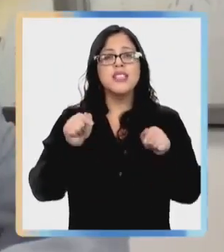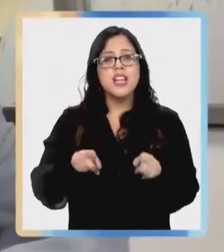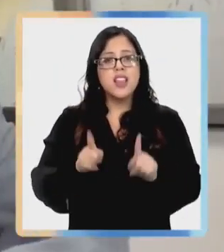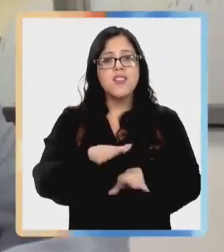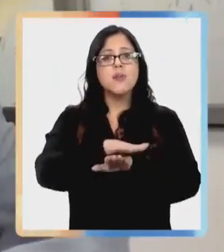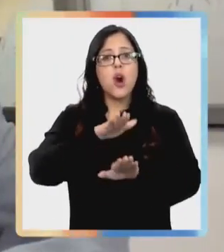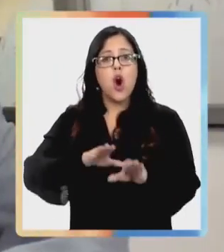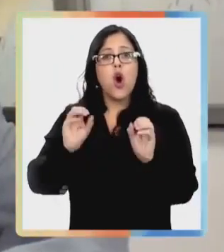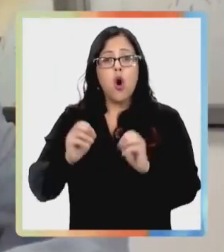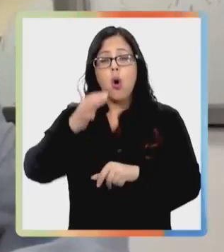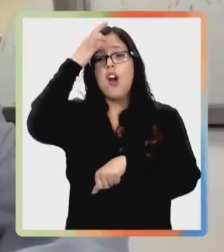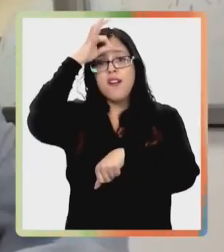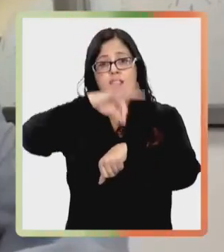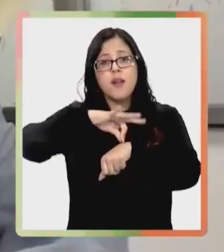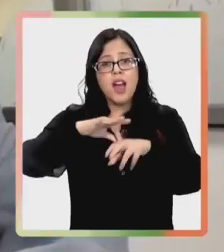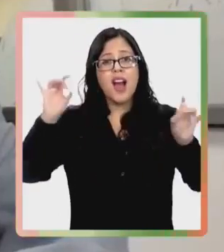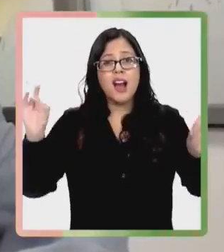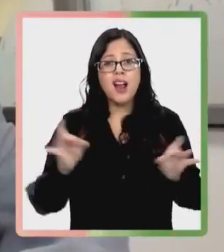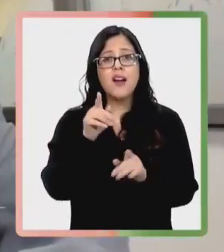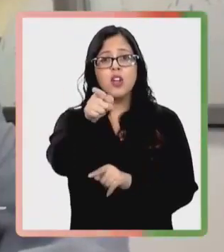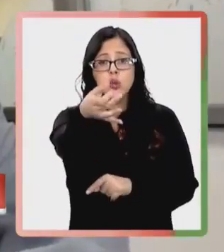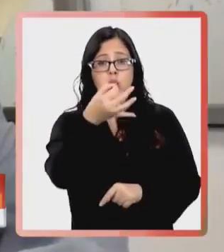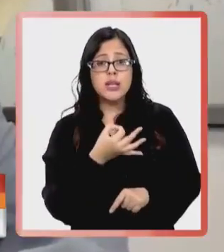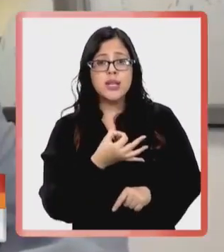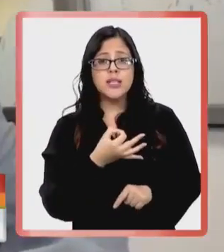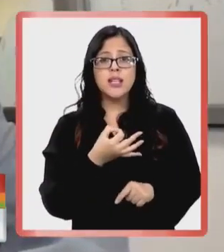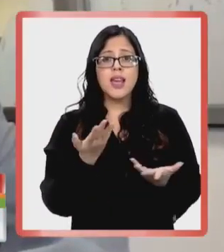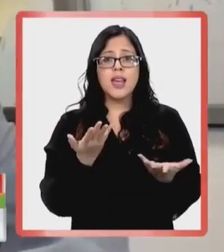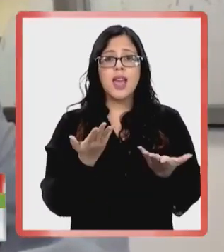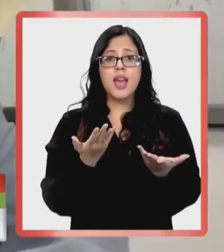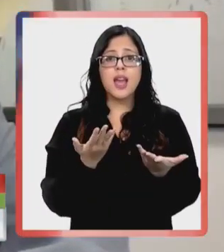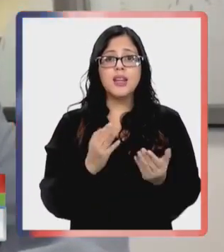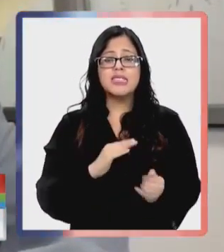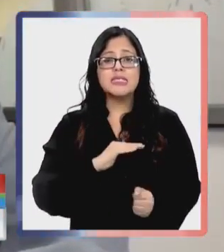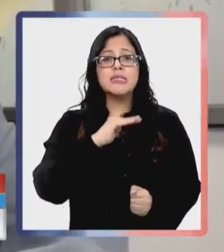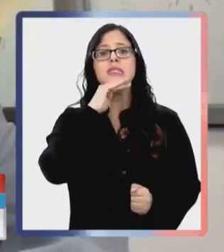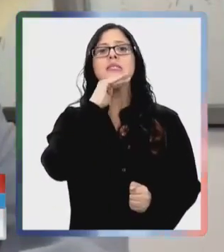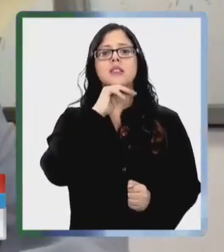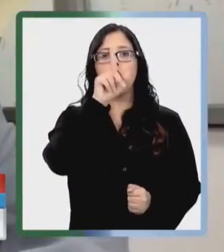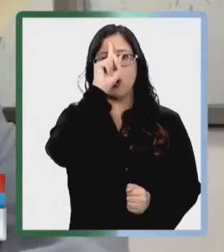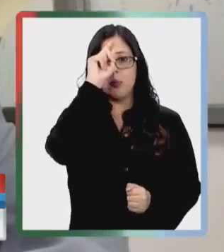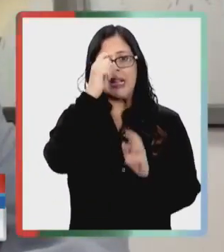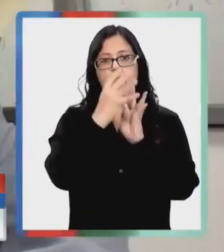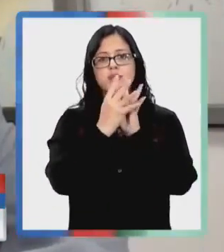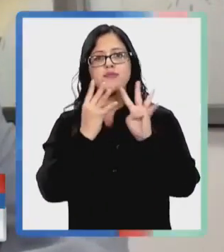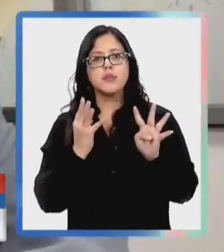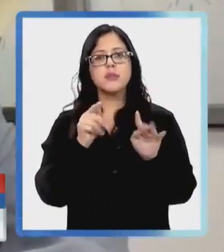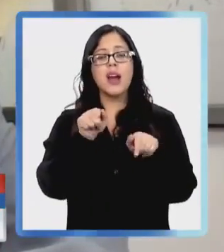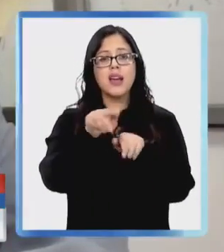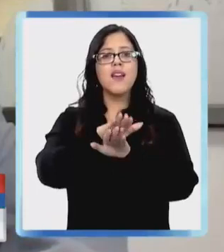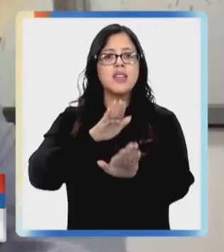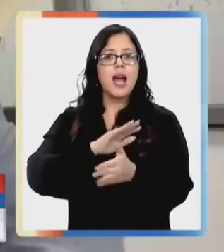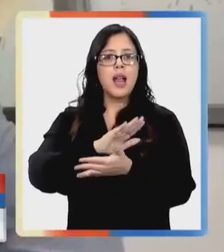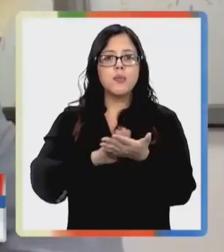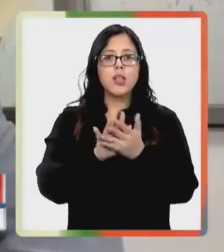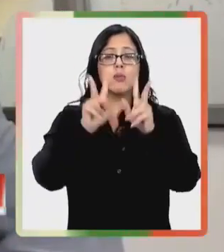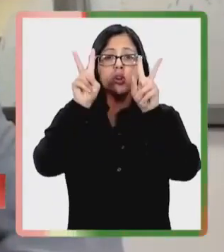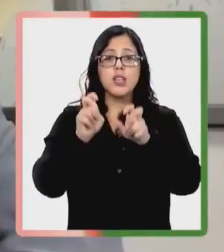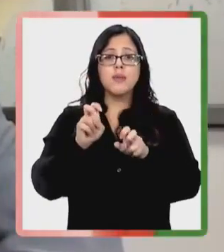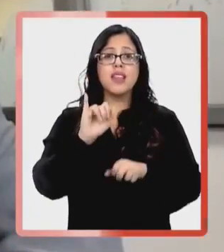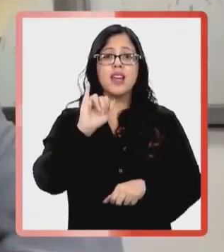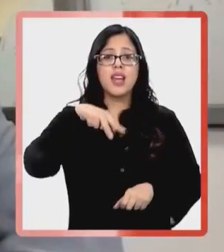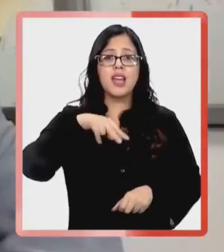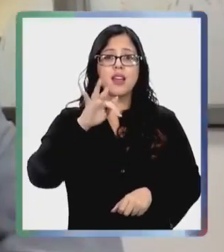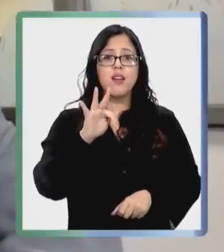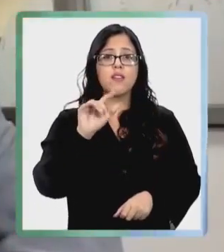es lo que tenemos que evitar. O lo pueden hacer enfermar grave y, como tú dices muy bien, hacer colapsar los hospitales. Eso es lo que tenemos que evitar. En el caso de la